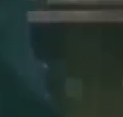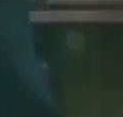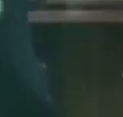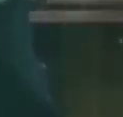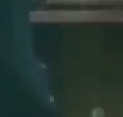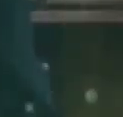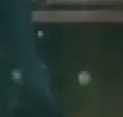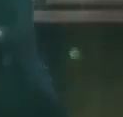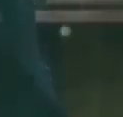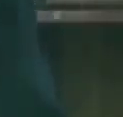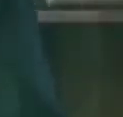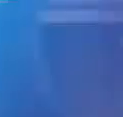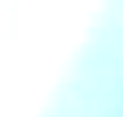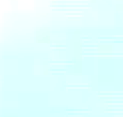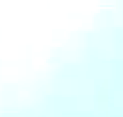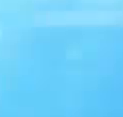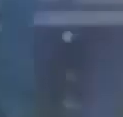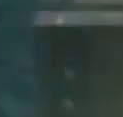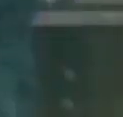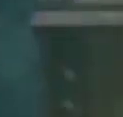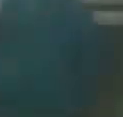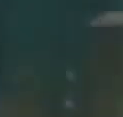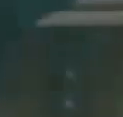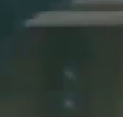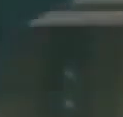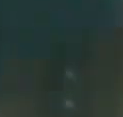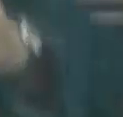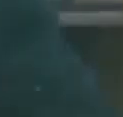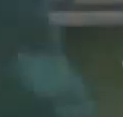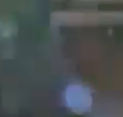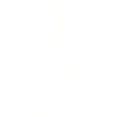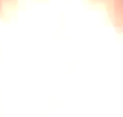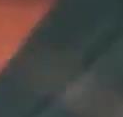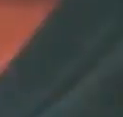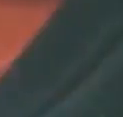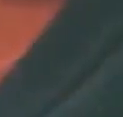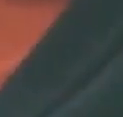nada. ¿O qué es lo que hacemos aquí? ¡Viva la patria!